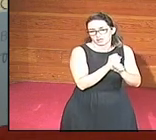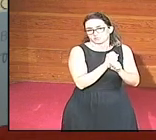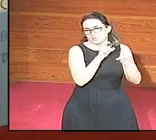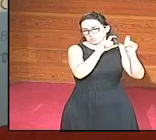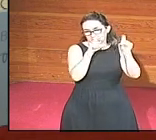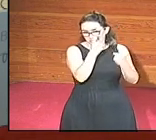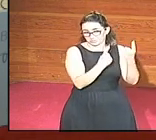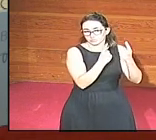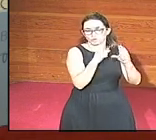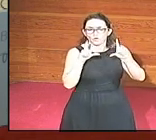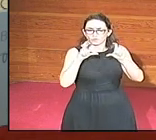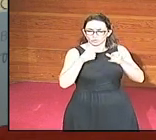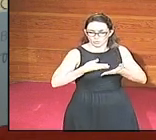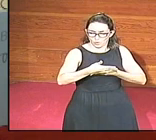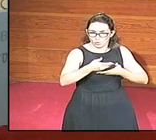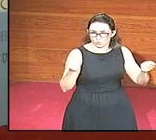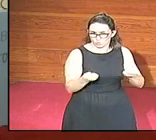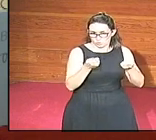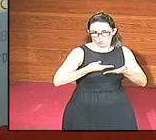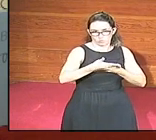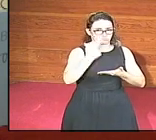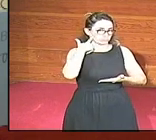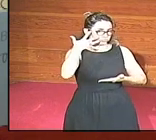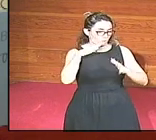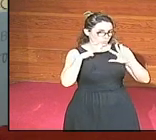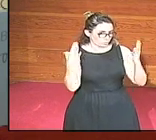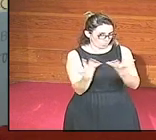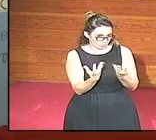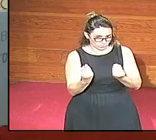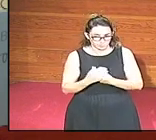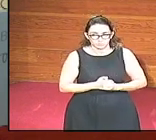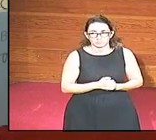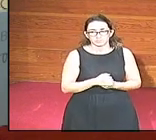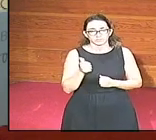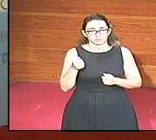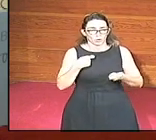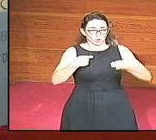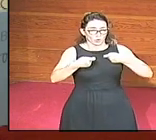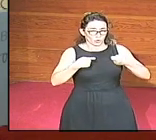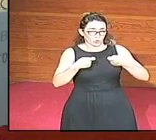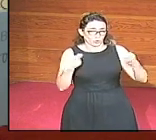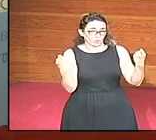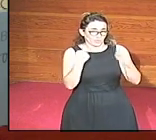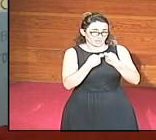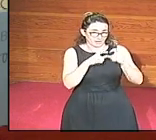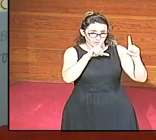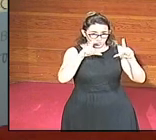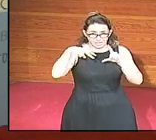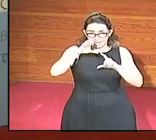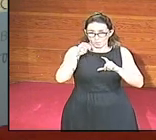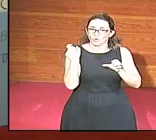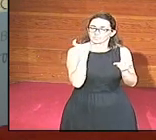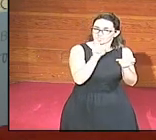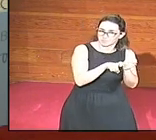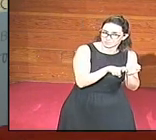han sido publicadas en medios más importantes del mundo. Es miembro de pleno derecho de la cooperativa de fotoperiodistas Memo, así como cofundador